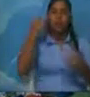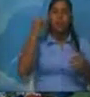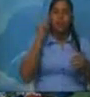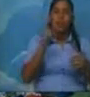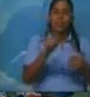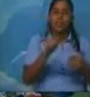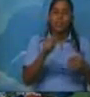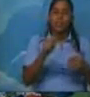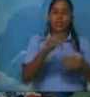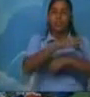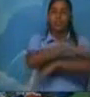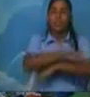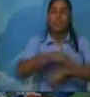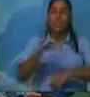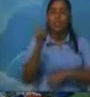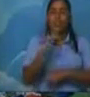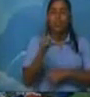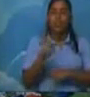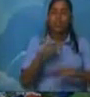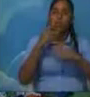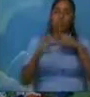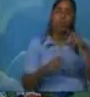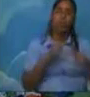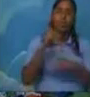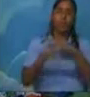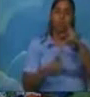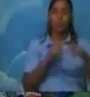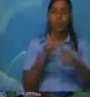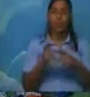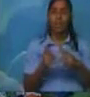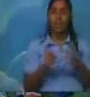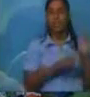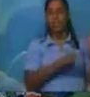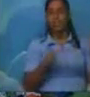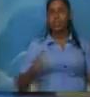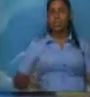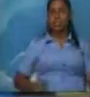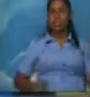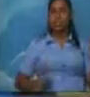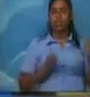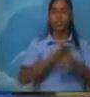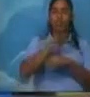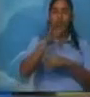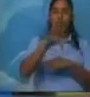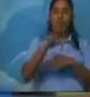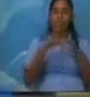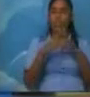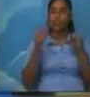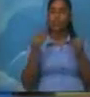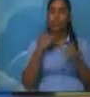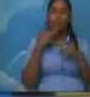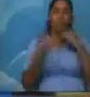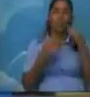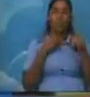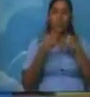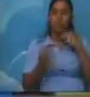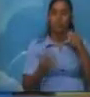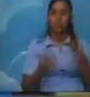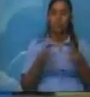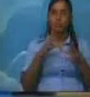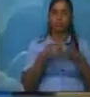esa as no se multiplicaran el señor dejó allí a los feo el eteo el